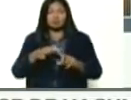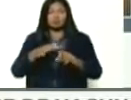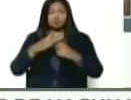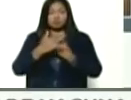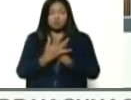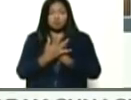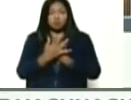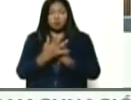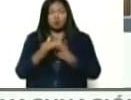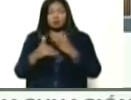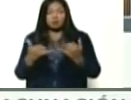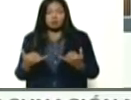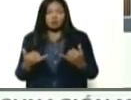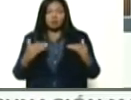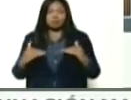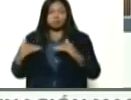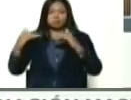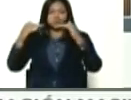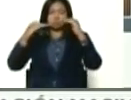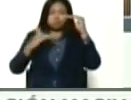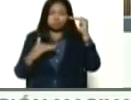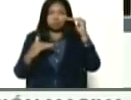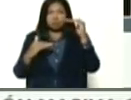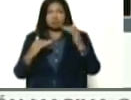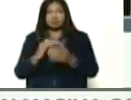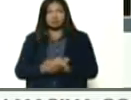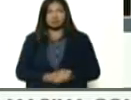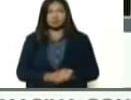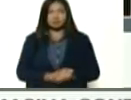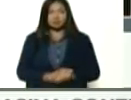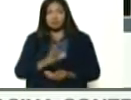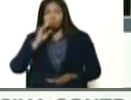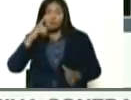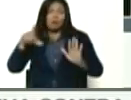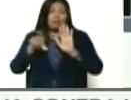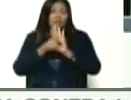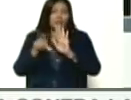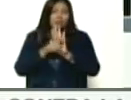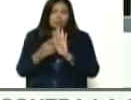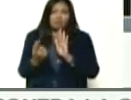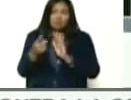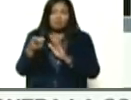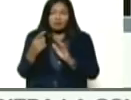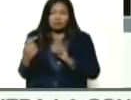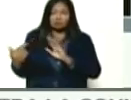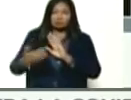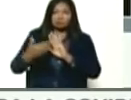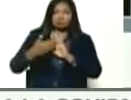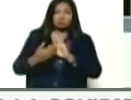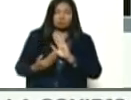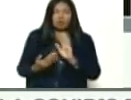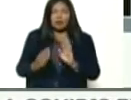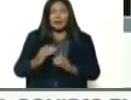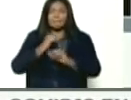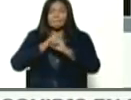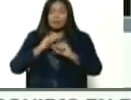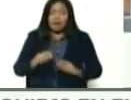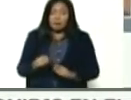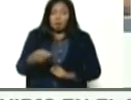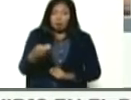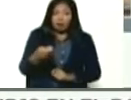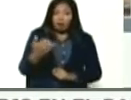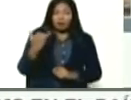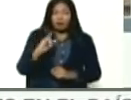medidas coercitivas unilaterales totalmente ilegales pero aquellos que nos enseñan los derechos